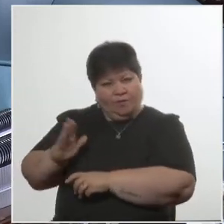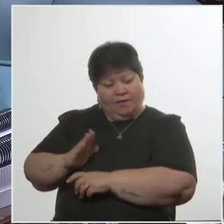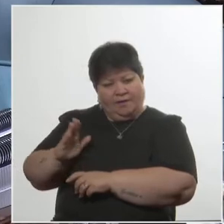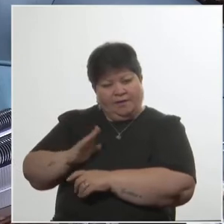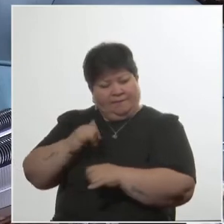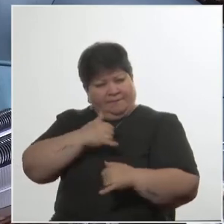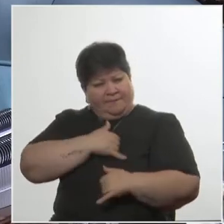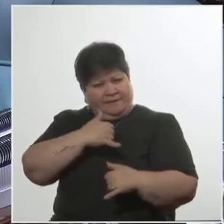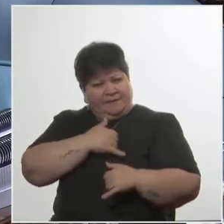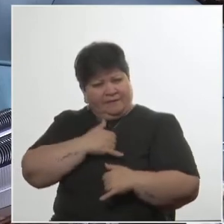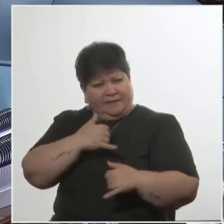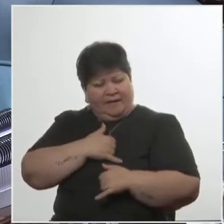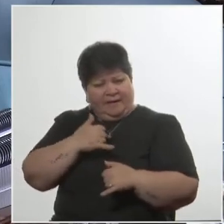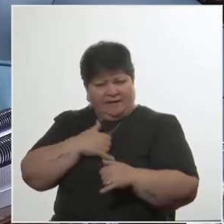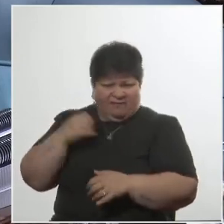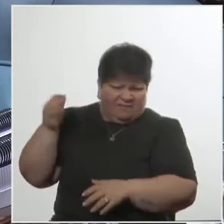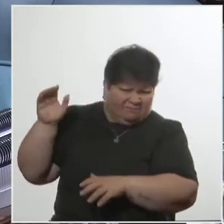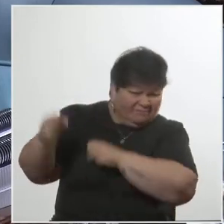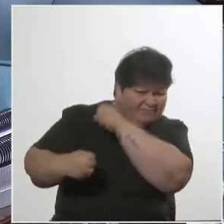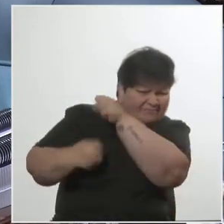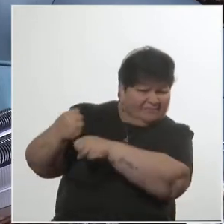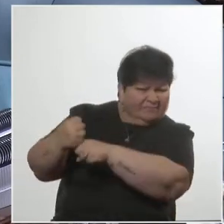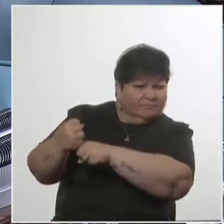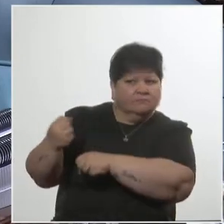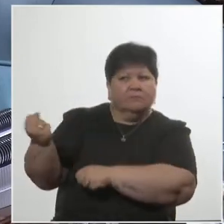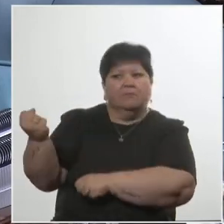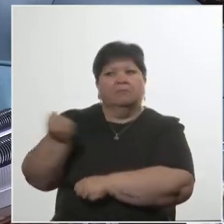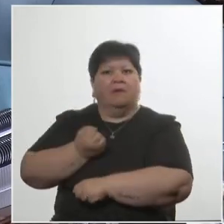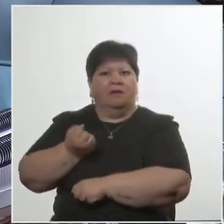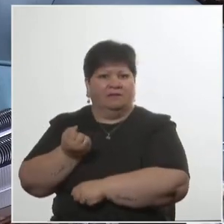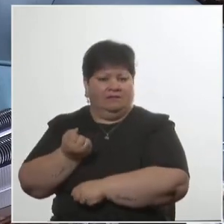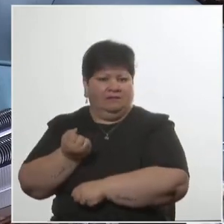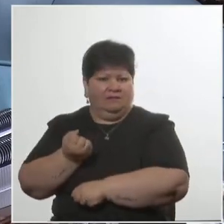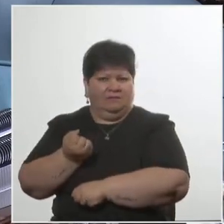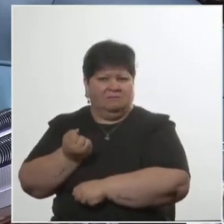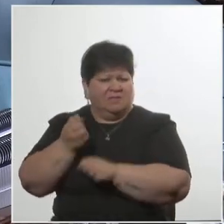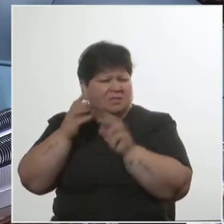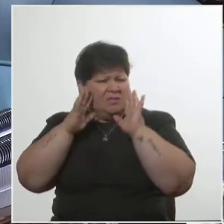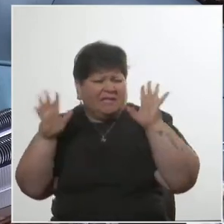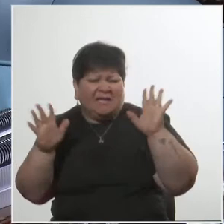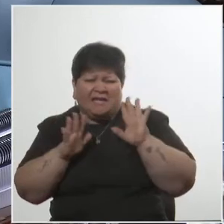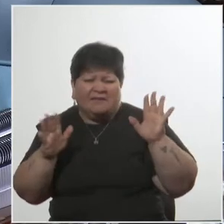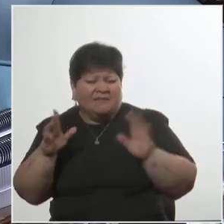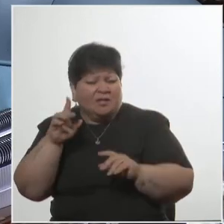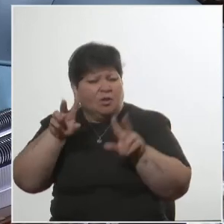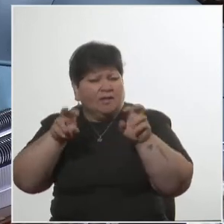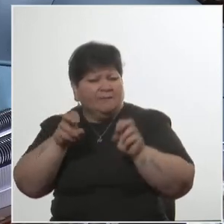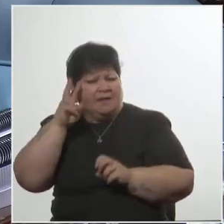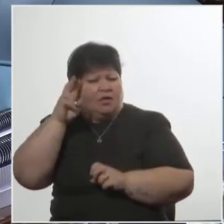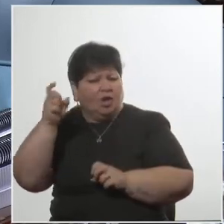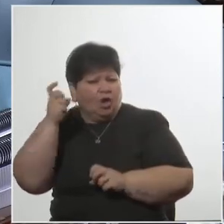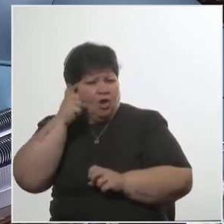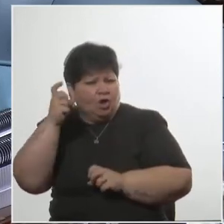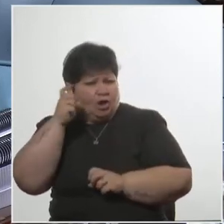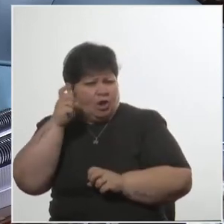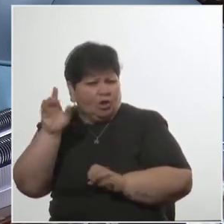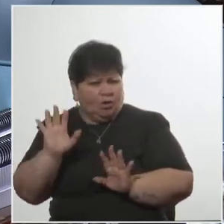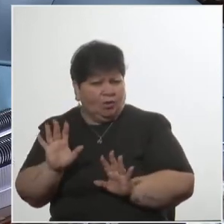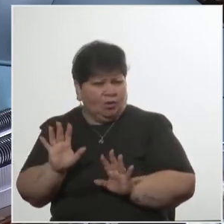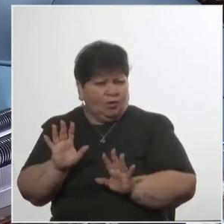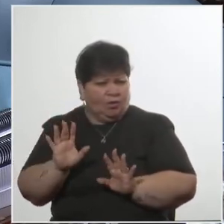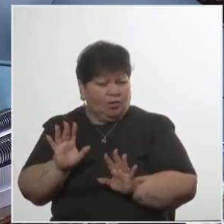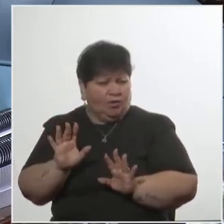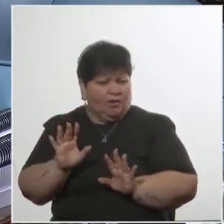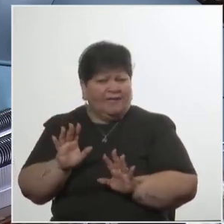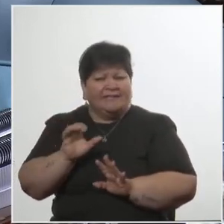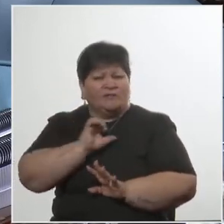estaban este agrediendo lo mataron sin tener nada que ver con nada ideológico también eso fue el estado